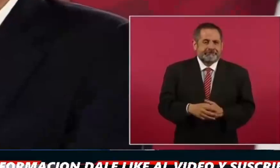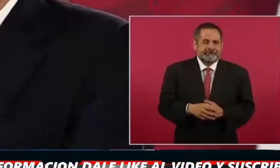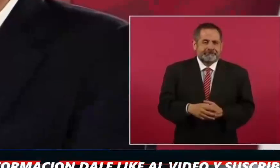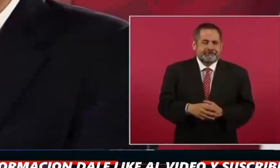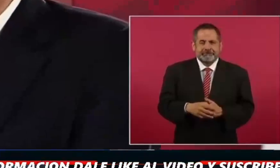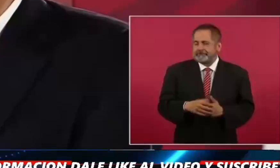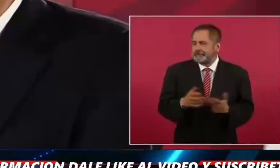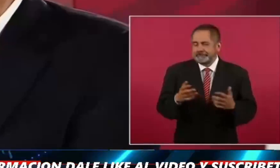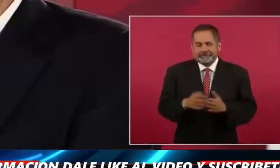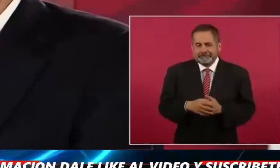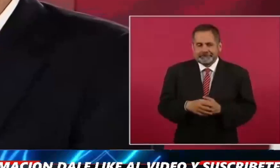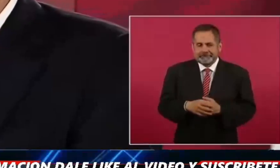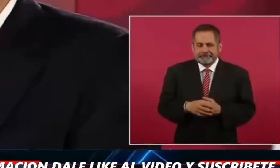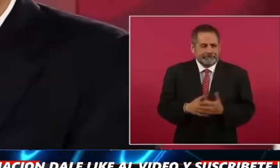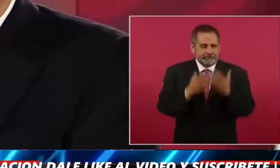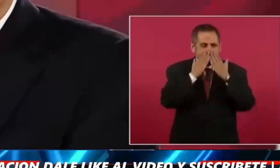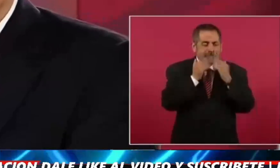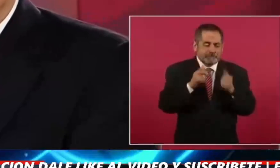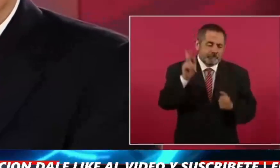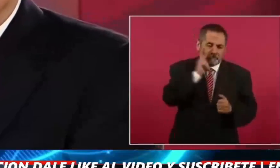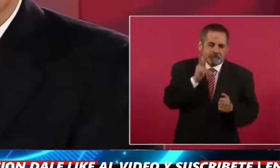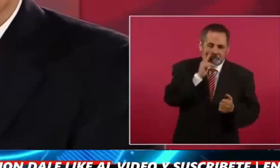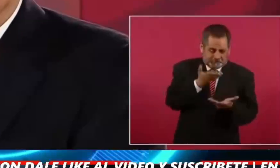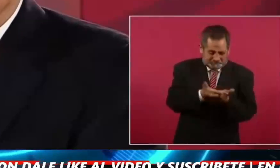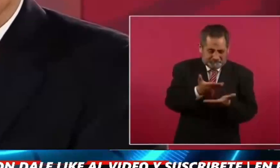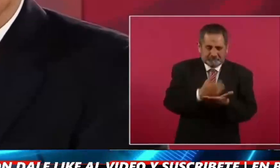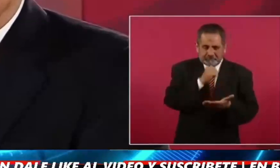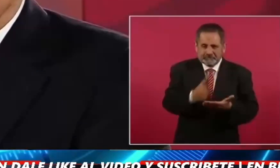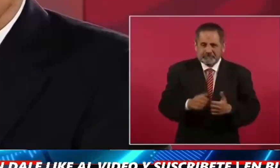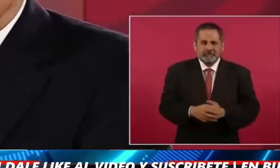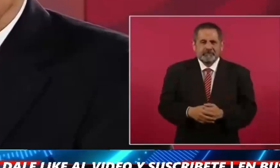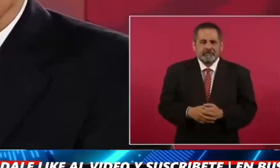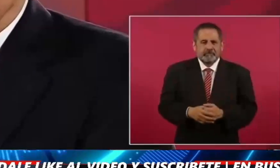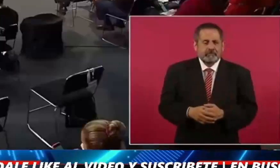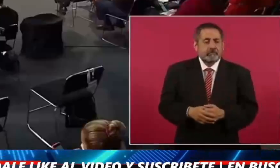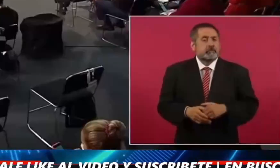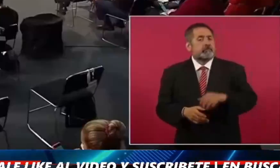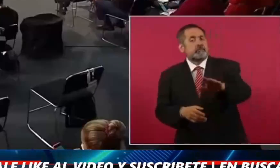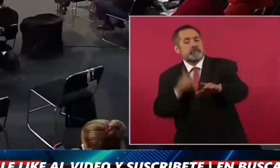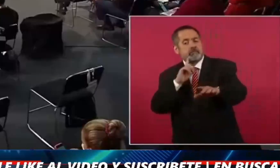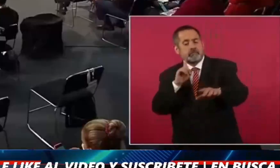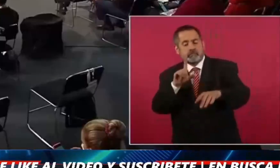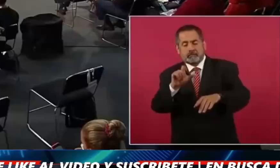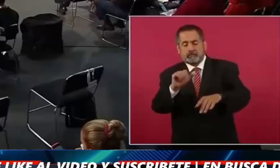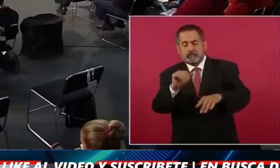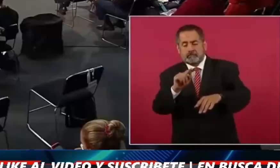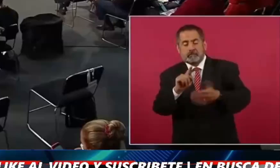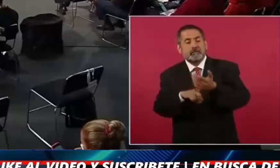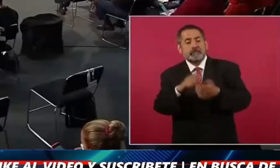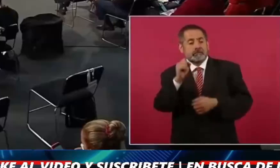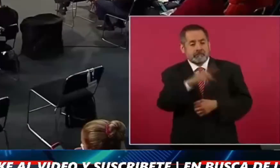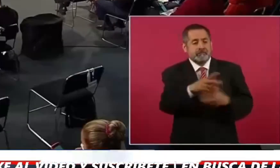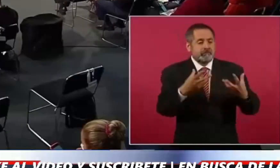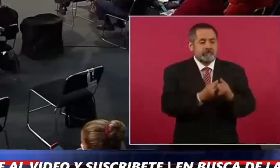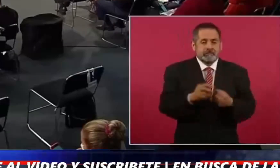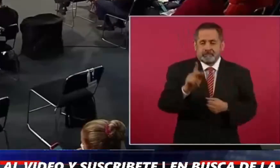Pero además, sin ninguna prueba. Y en el caso de Labastida, habría que recordar que él fue beneficiario directo del